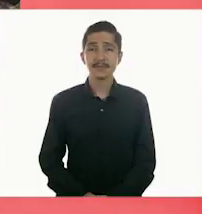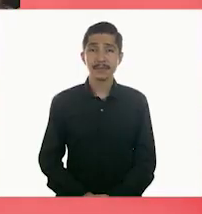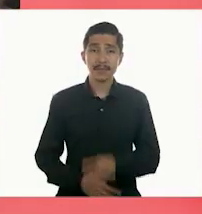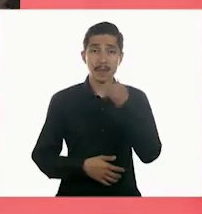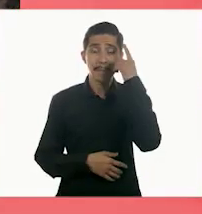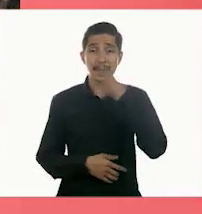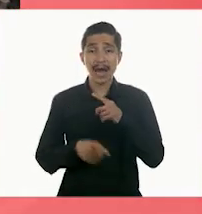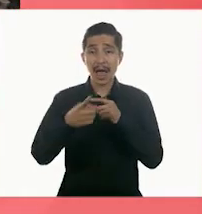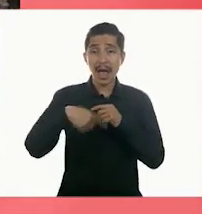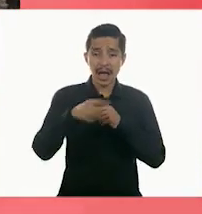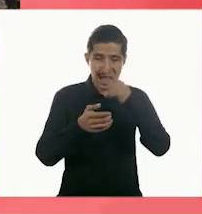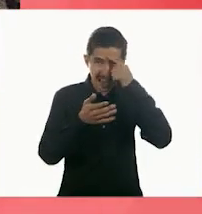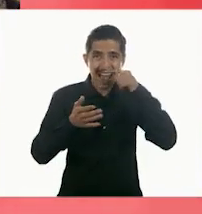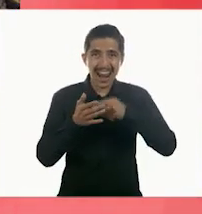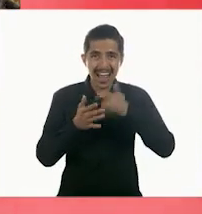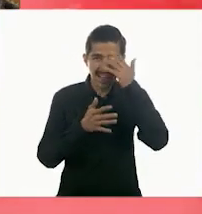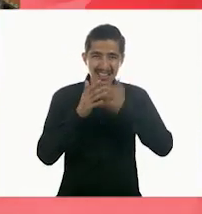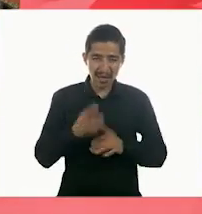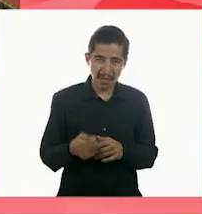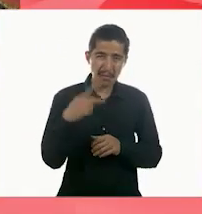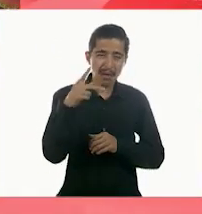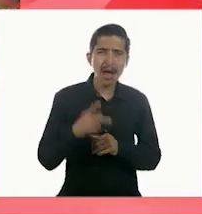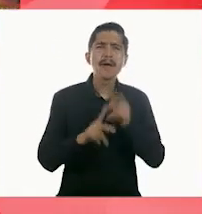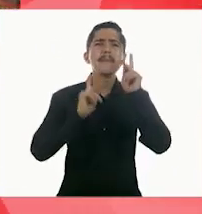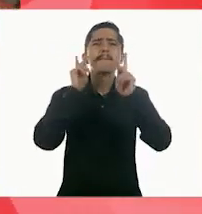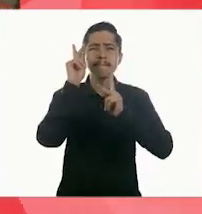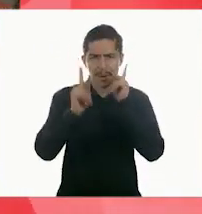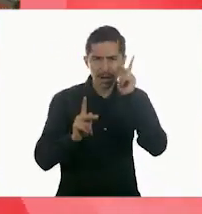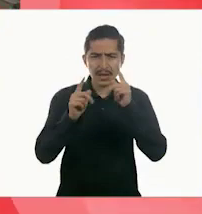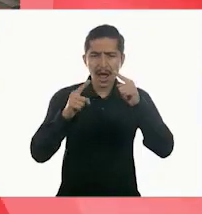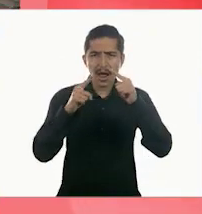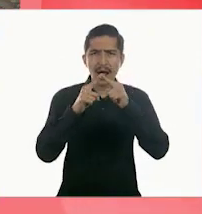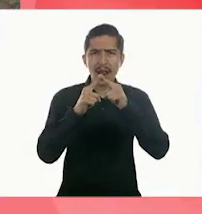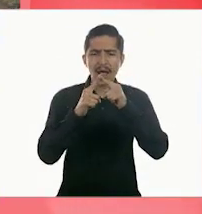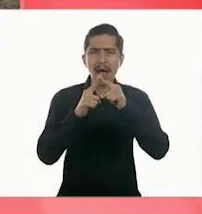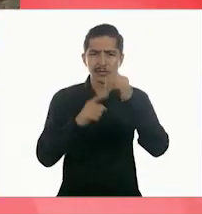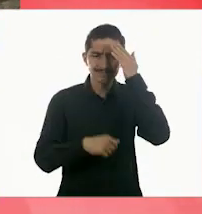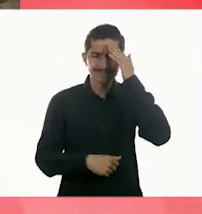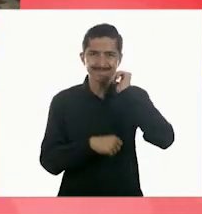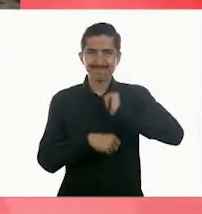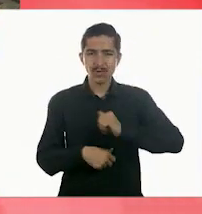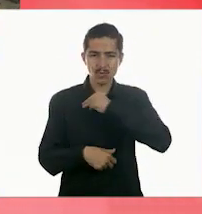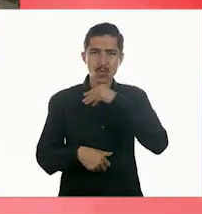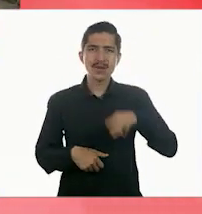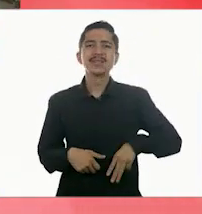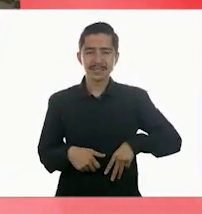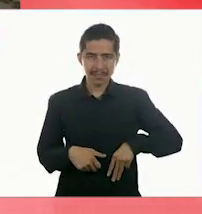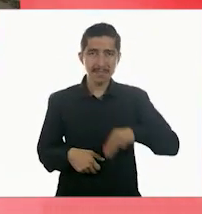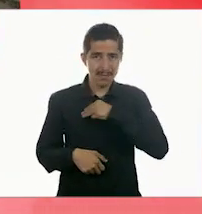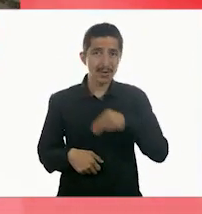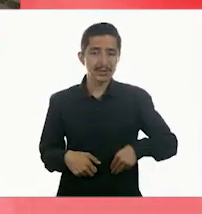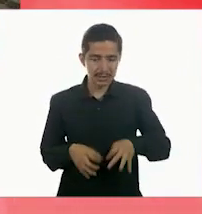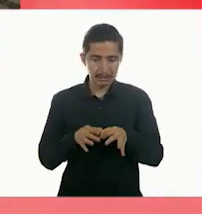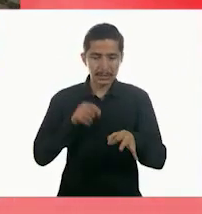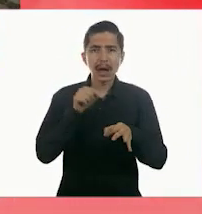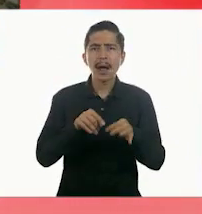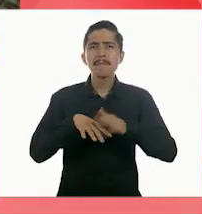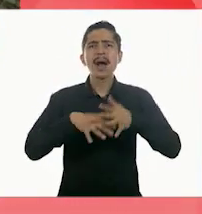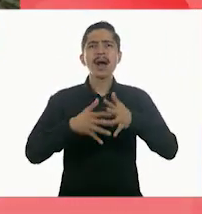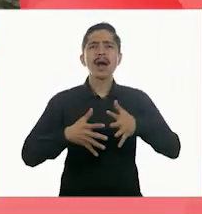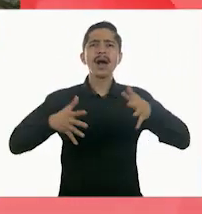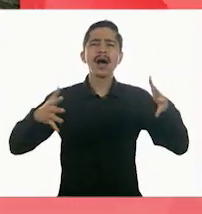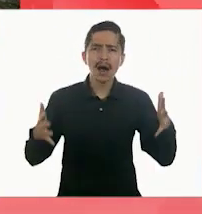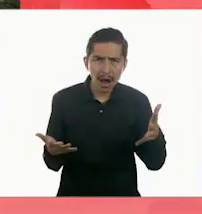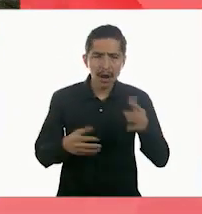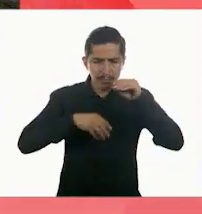Para los creyentes, se incluye una visita a la hermosa iglesia de la cabecera municipal, recinto amplio,